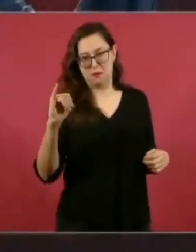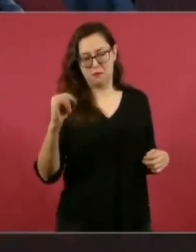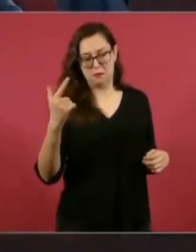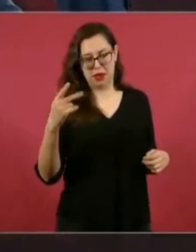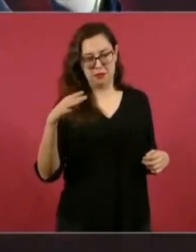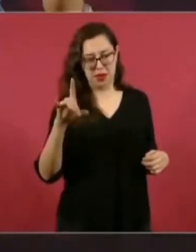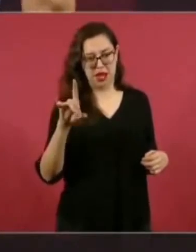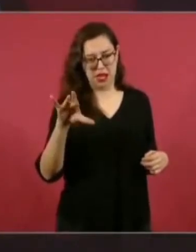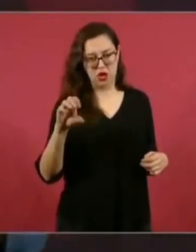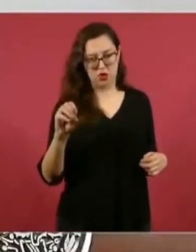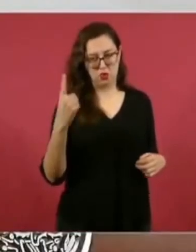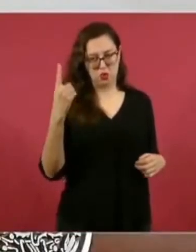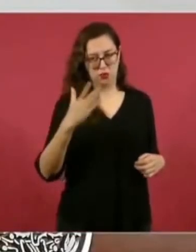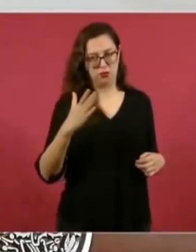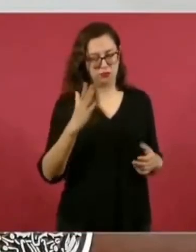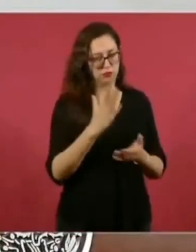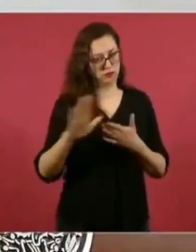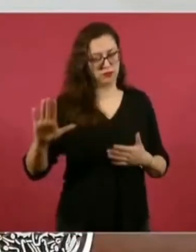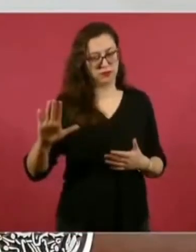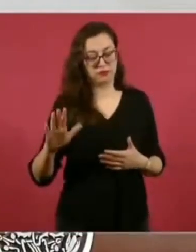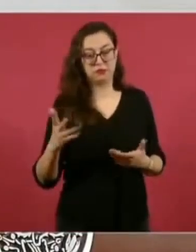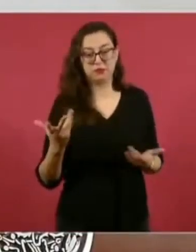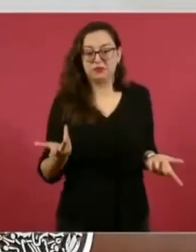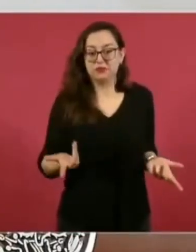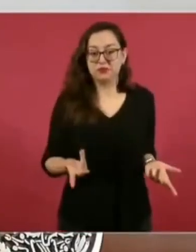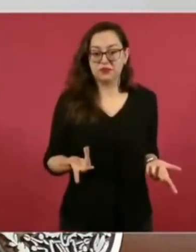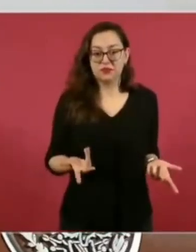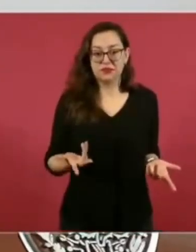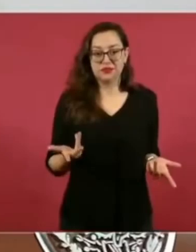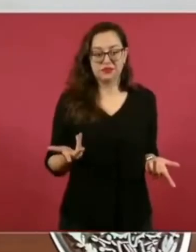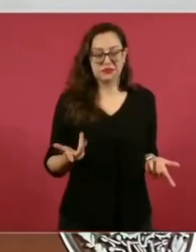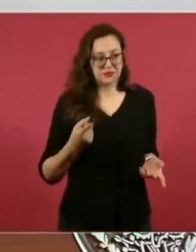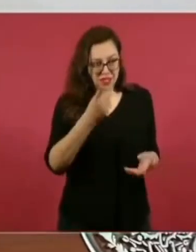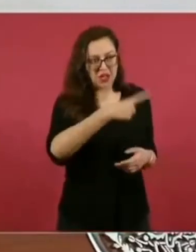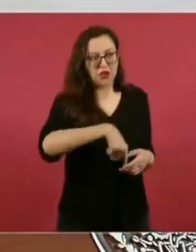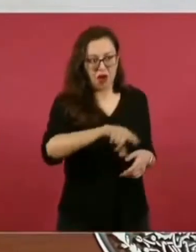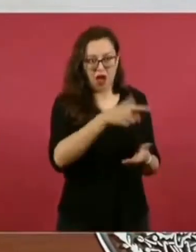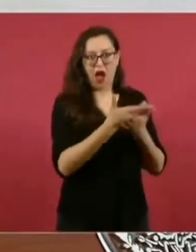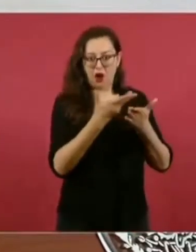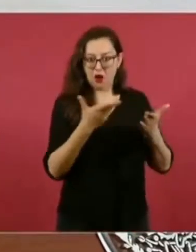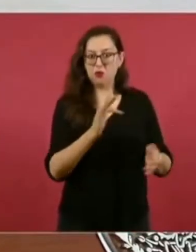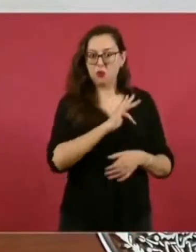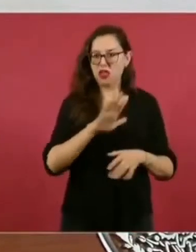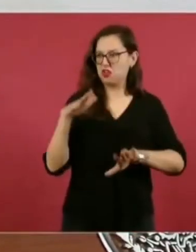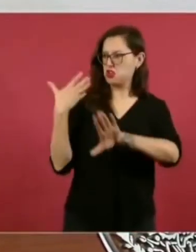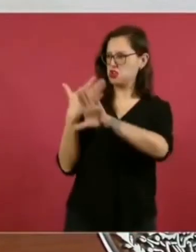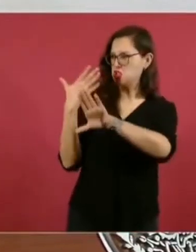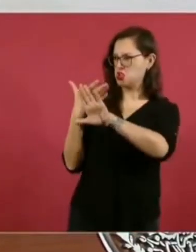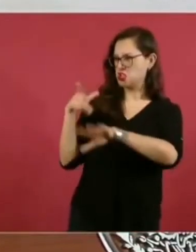puro opositor. Eso antes no sucedía.